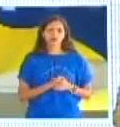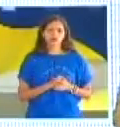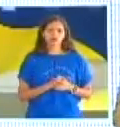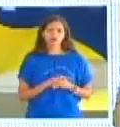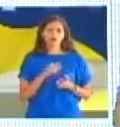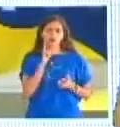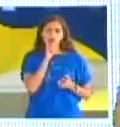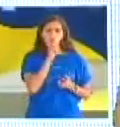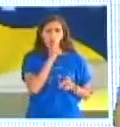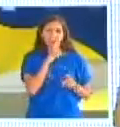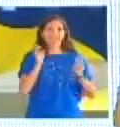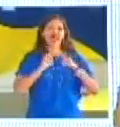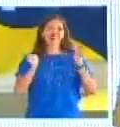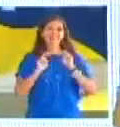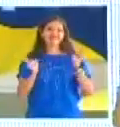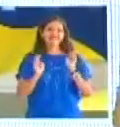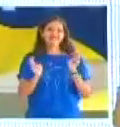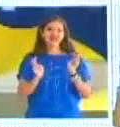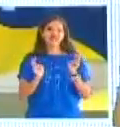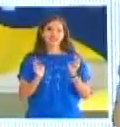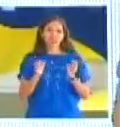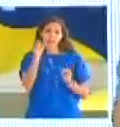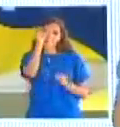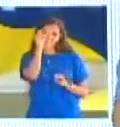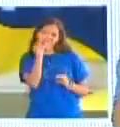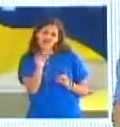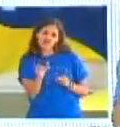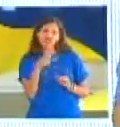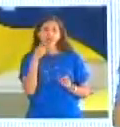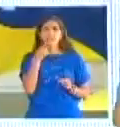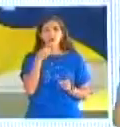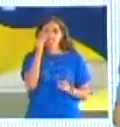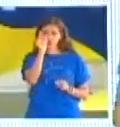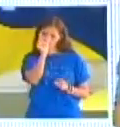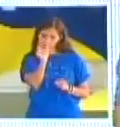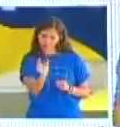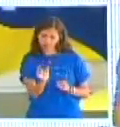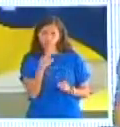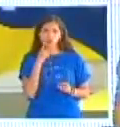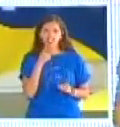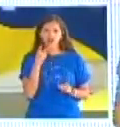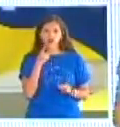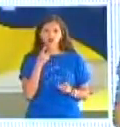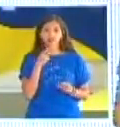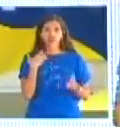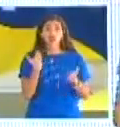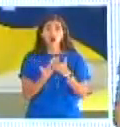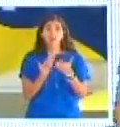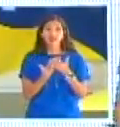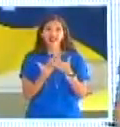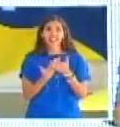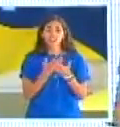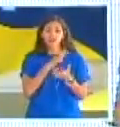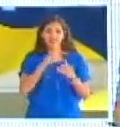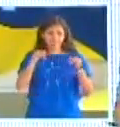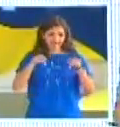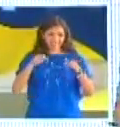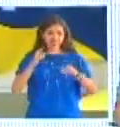llaman actores, sujetos políticos. Los protagonistas sociales de esta época